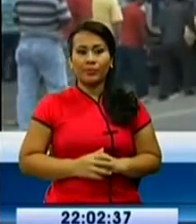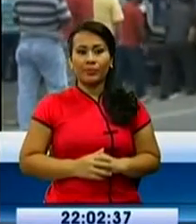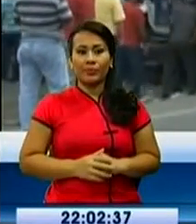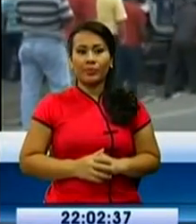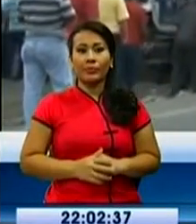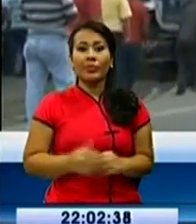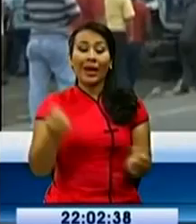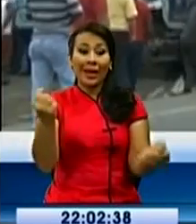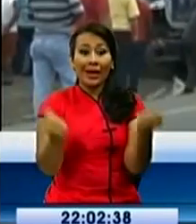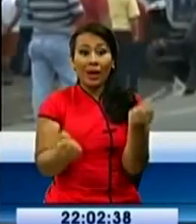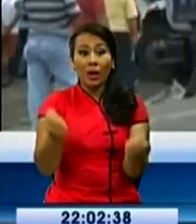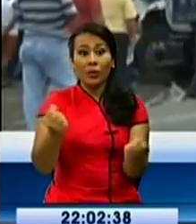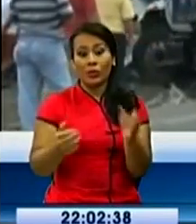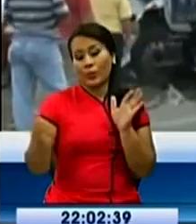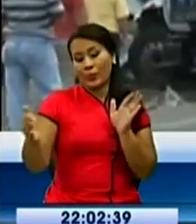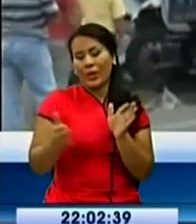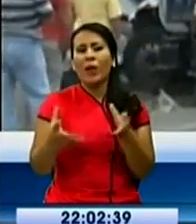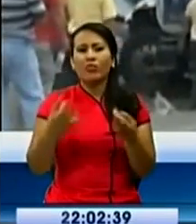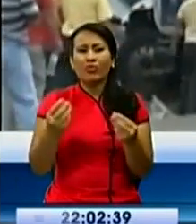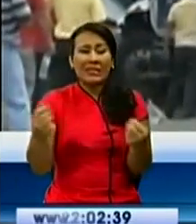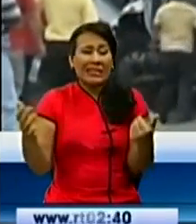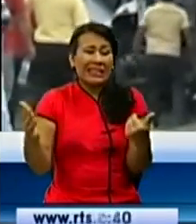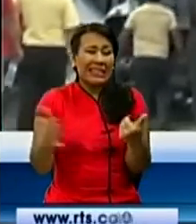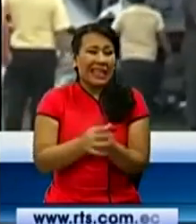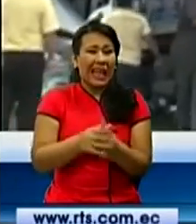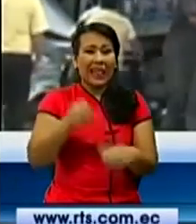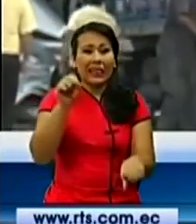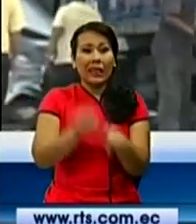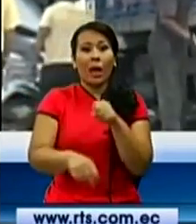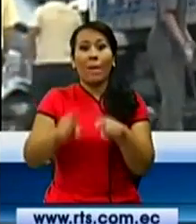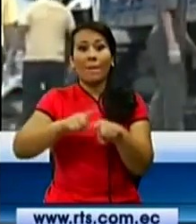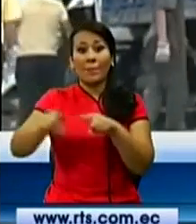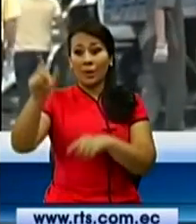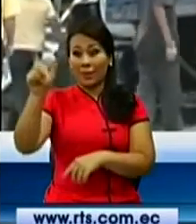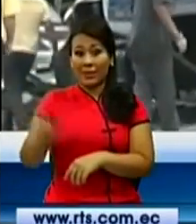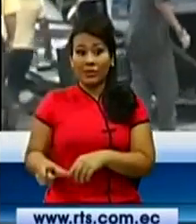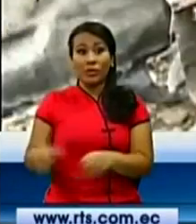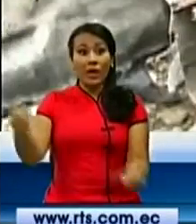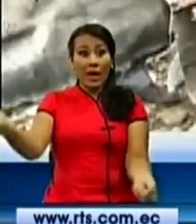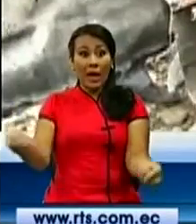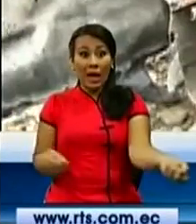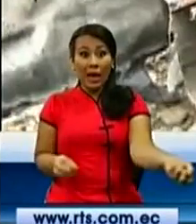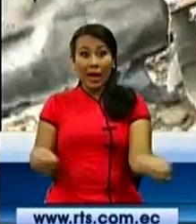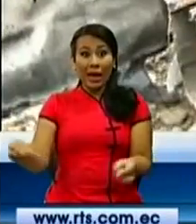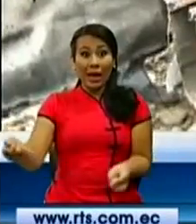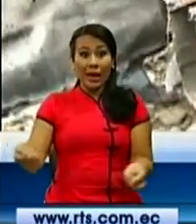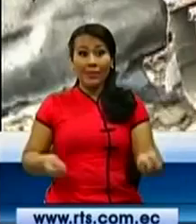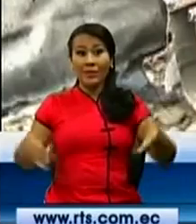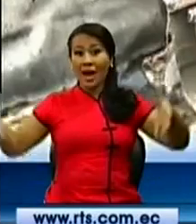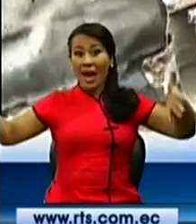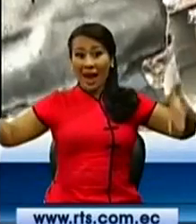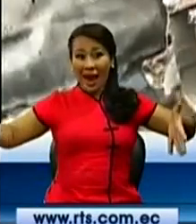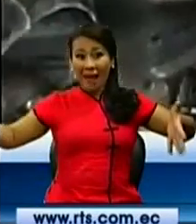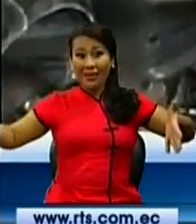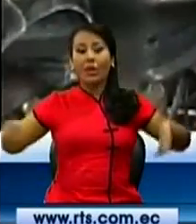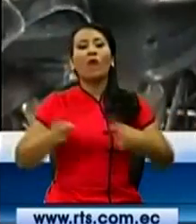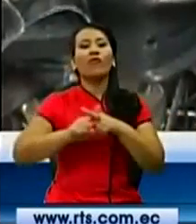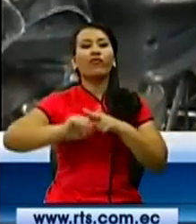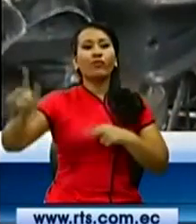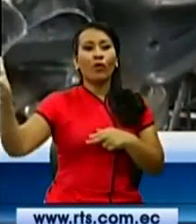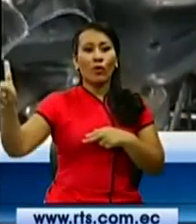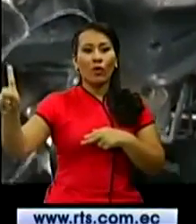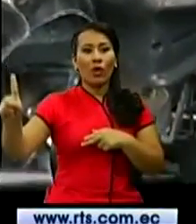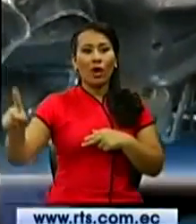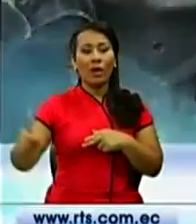El automóvil sufrió gran daño, mientras que el conductor del camión fugó del sitio. Llegamos aquí, vimos que lo iban siguiendo el chofer por